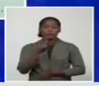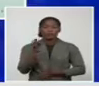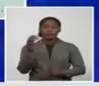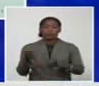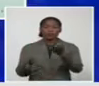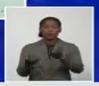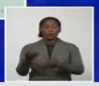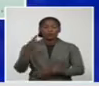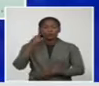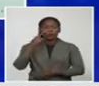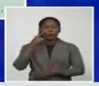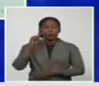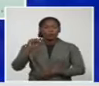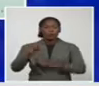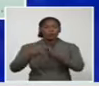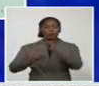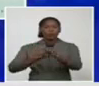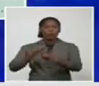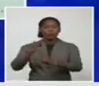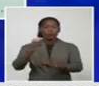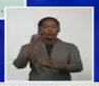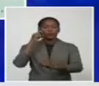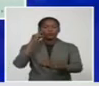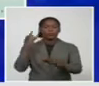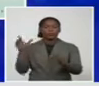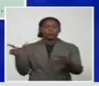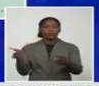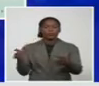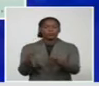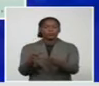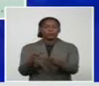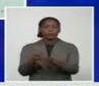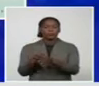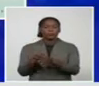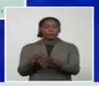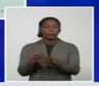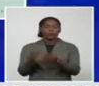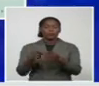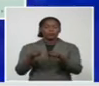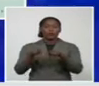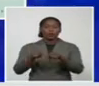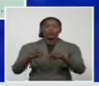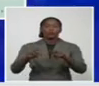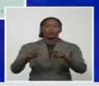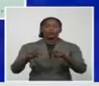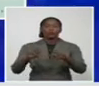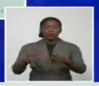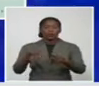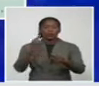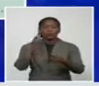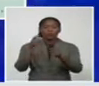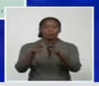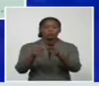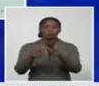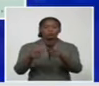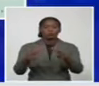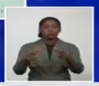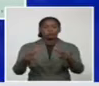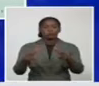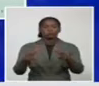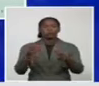durante un periodo muy largo, pudiéramos decir que evidencia una transmisión todavía que parece que va al